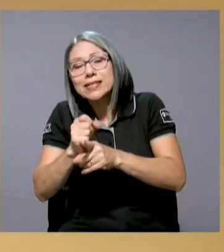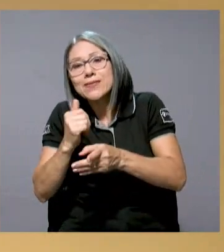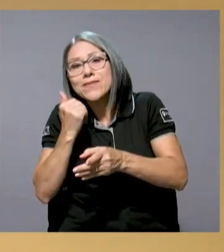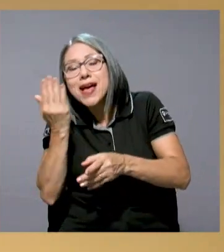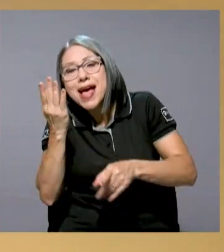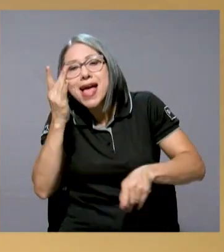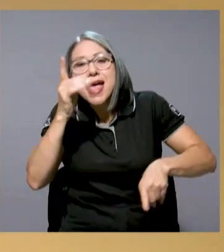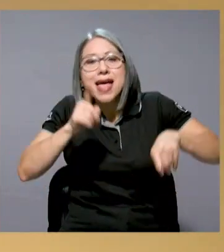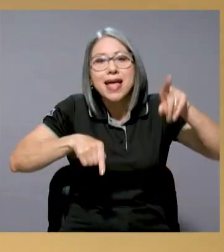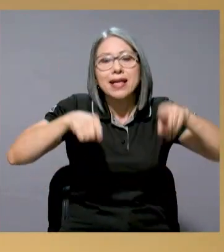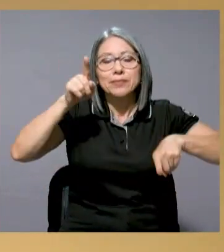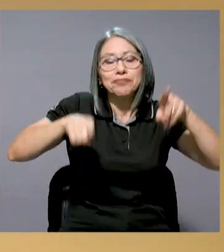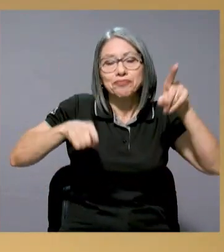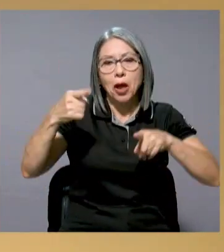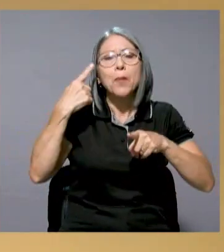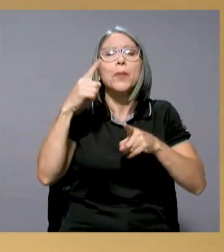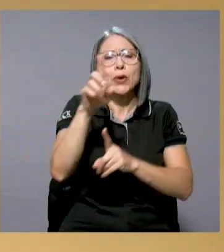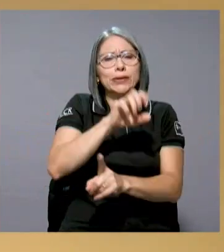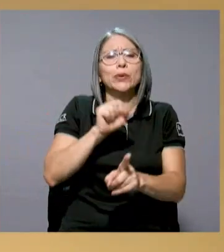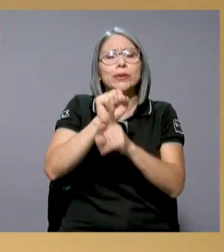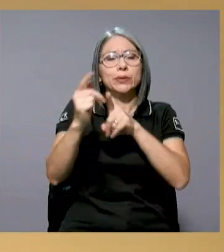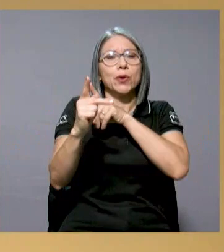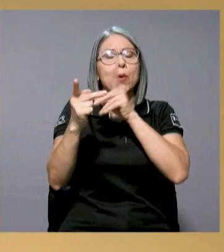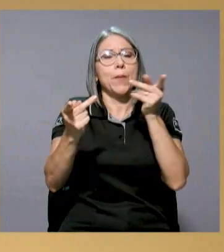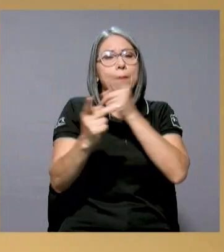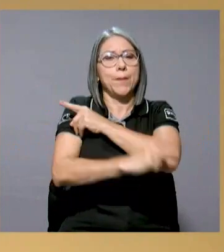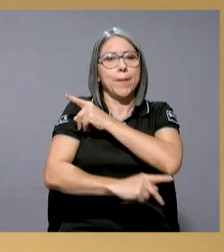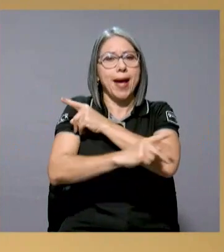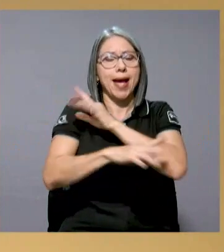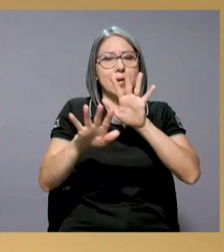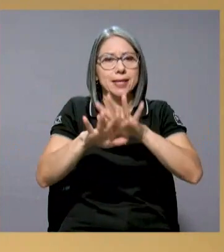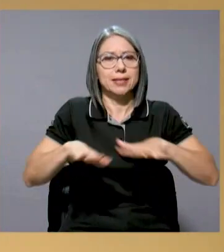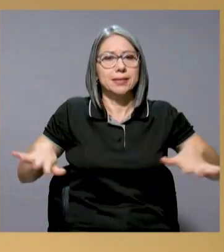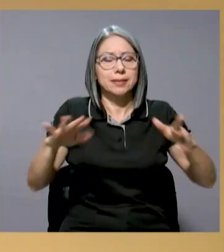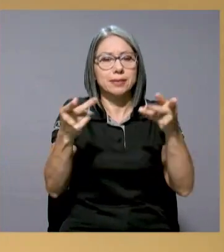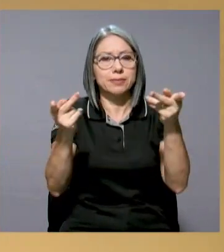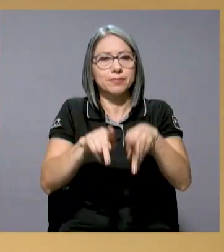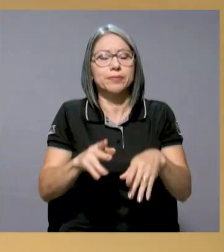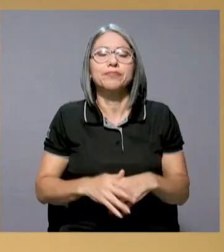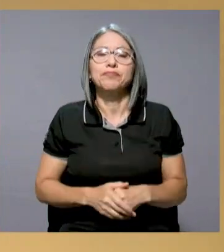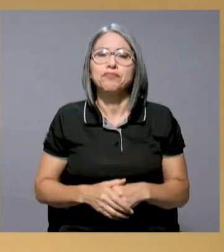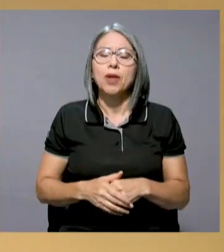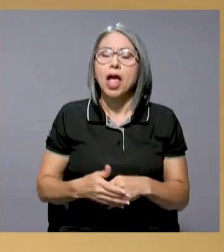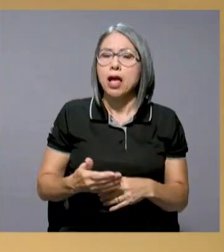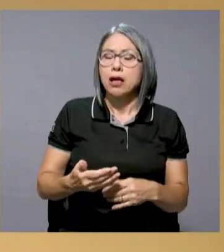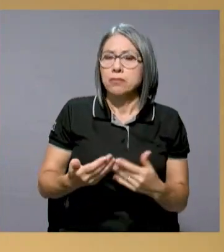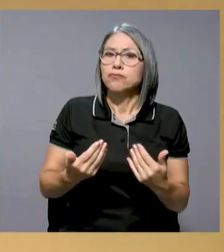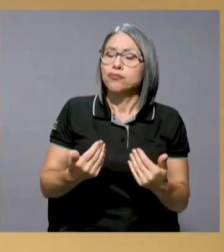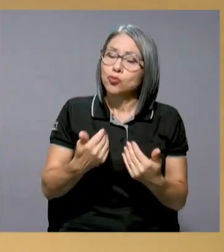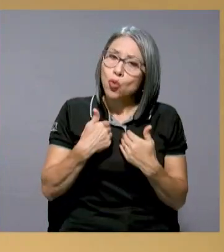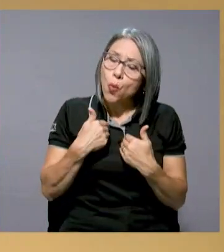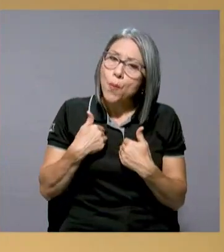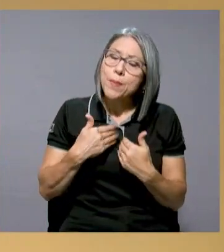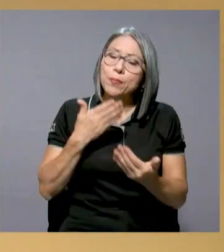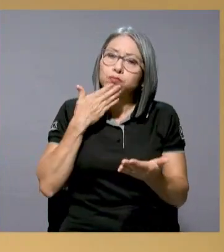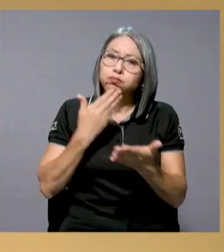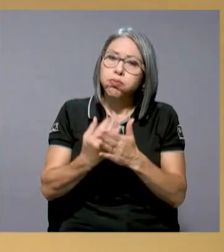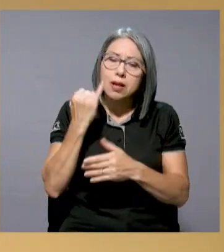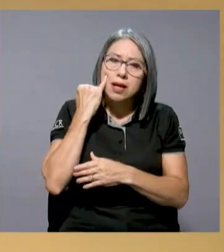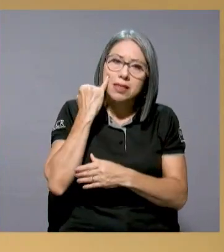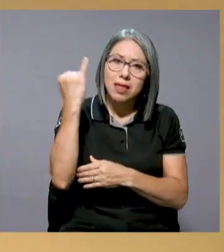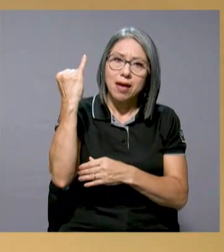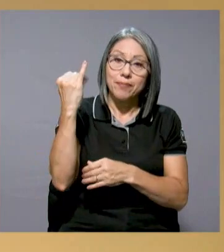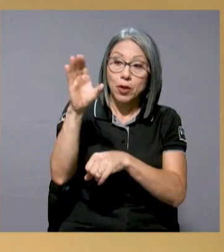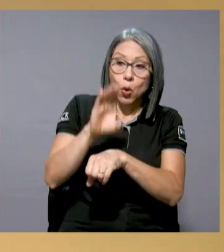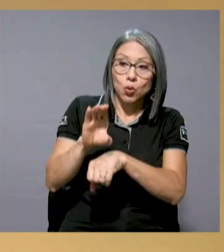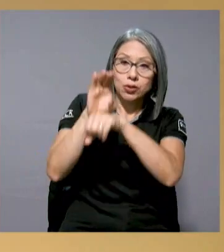nuestro país. Y quiero empezar diciendo que tuvimos la muy buena idea desde el Consejo Asesor